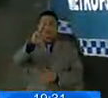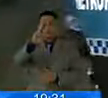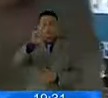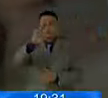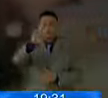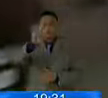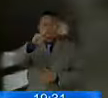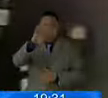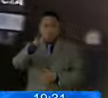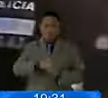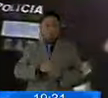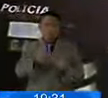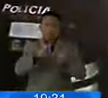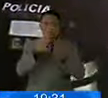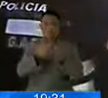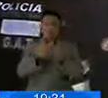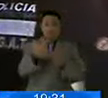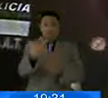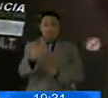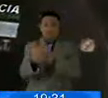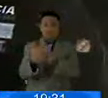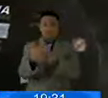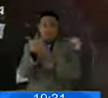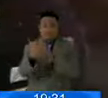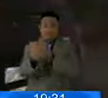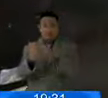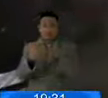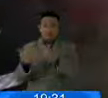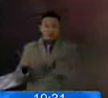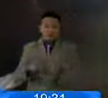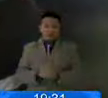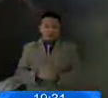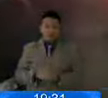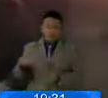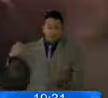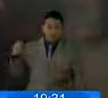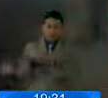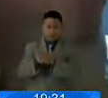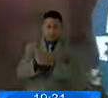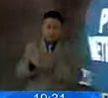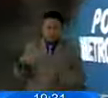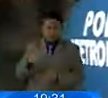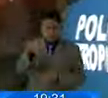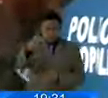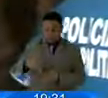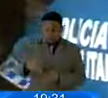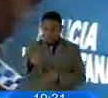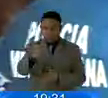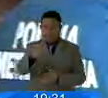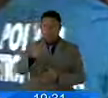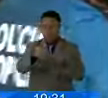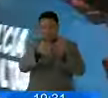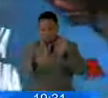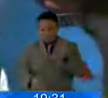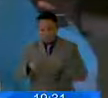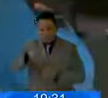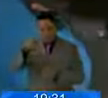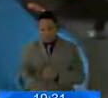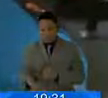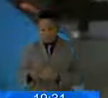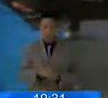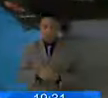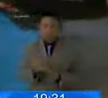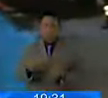de tres personas y las tres fallecen, entre ellas una niña. Y luego pierde pista y cae a un abismo de aproximadamente unos 10 metros de profundidad. La cifra